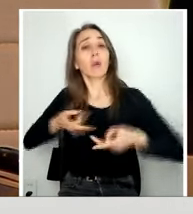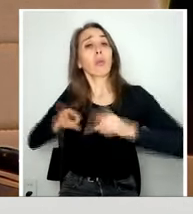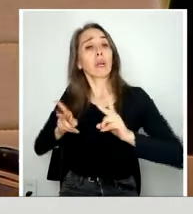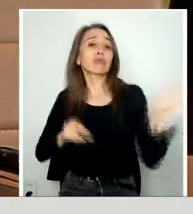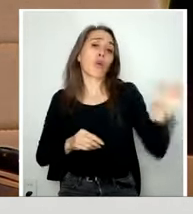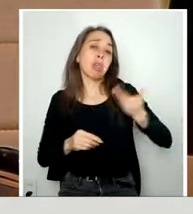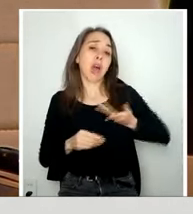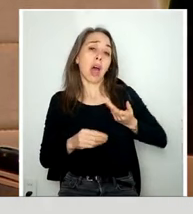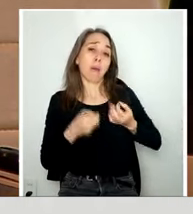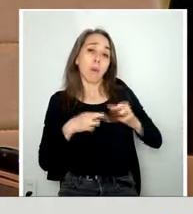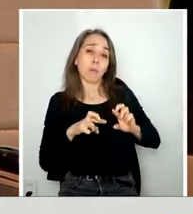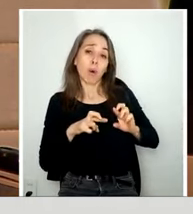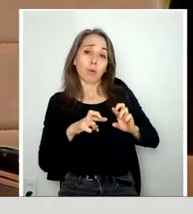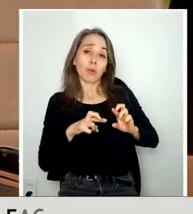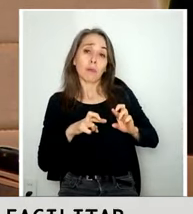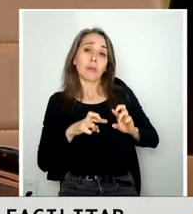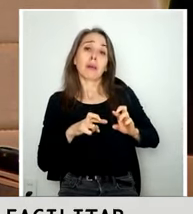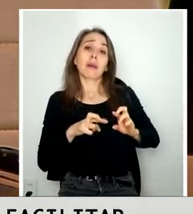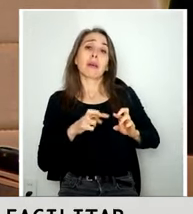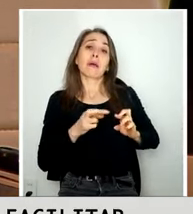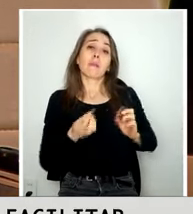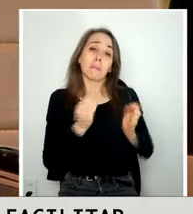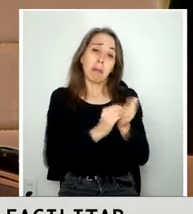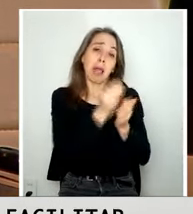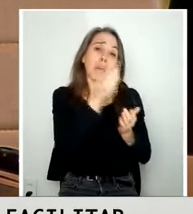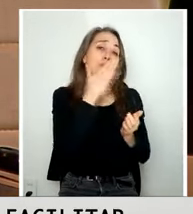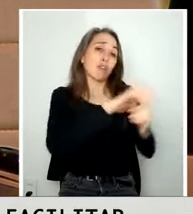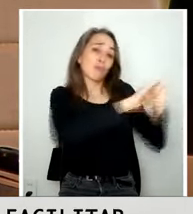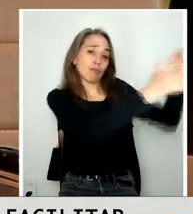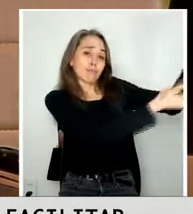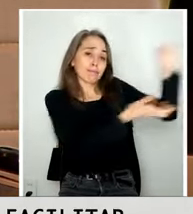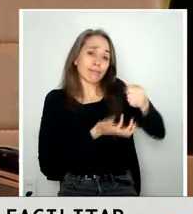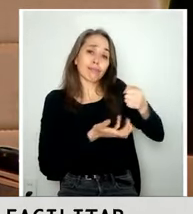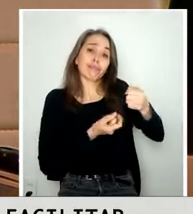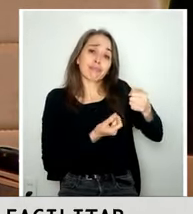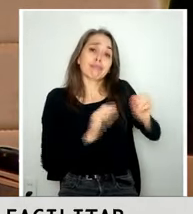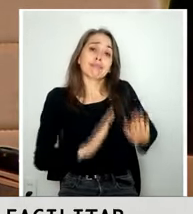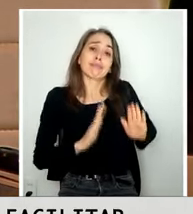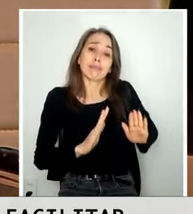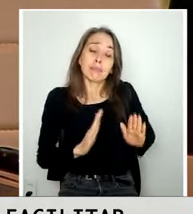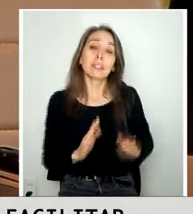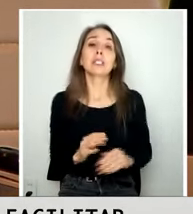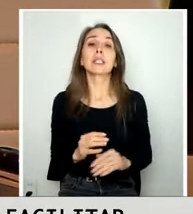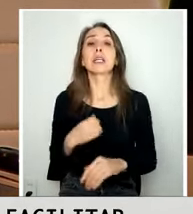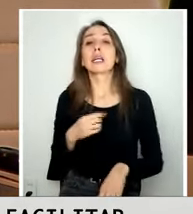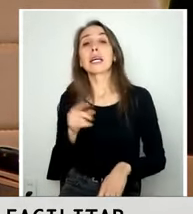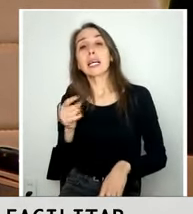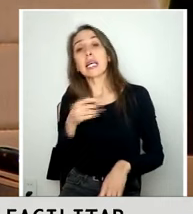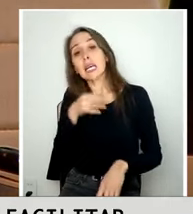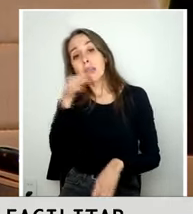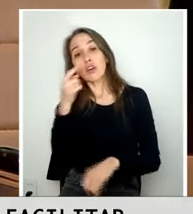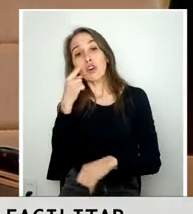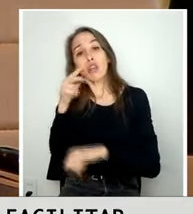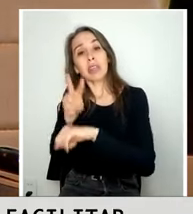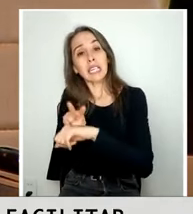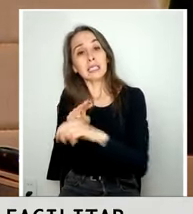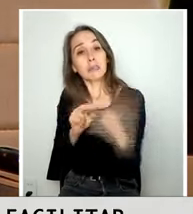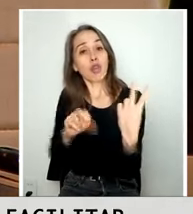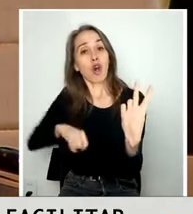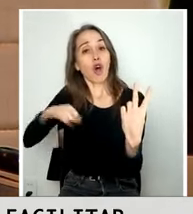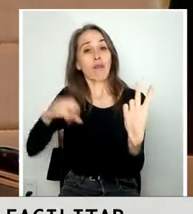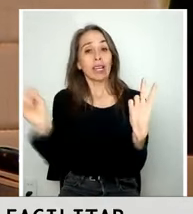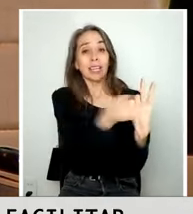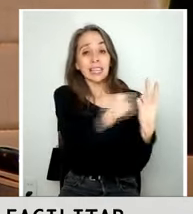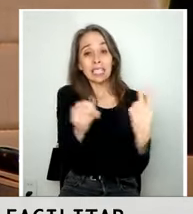acceso mejor financiamiento Así que presidenta dejar este mensaje como testimonio creo que es importante que podamos poner